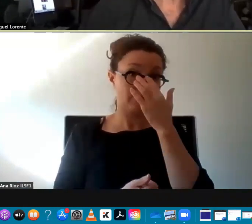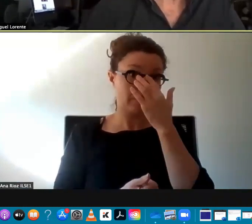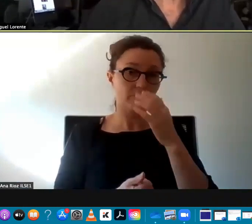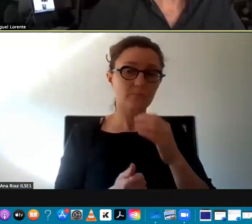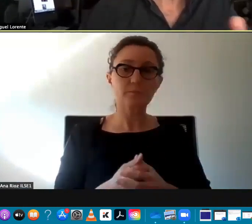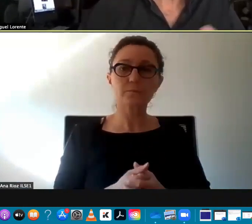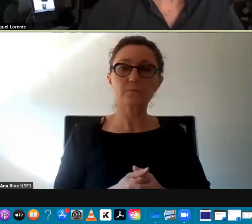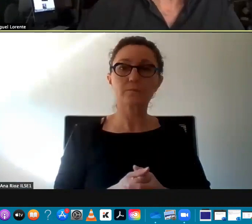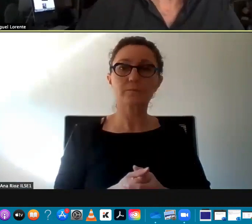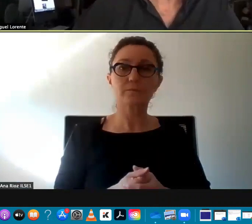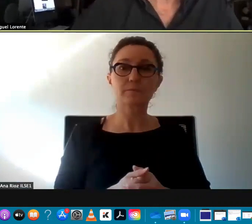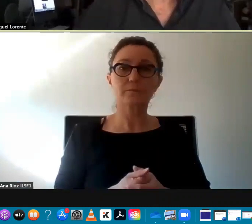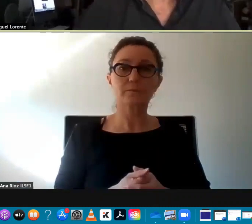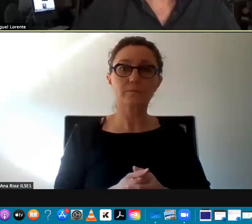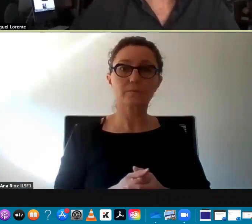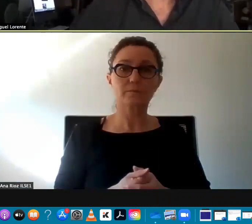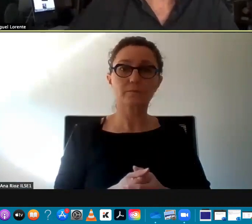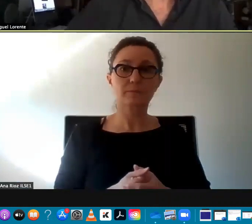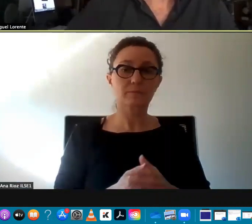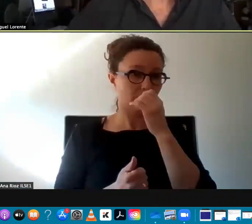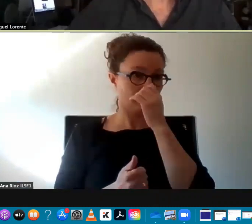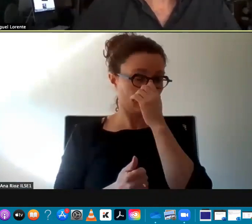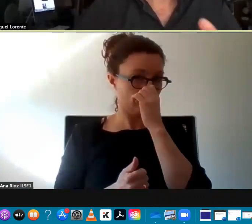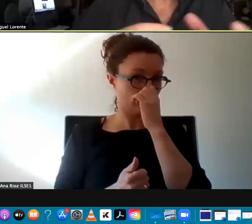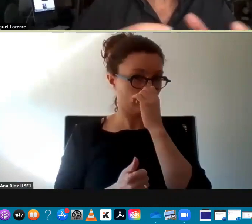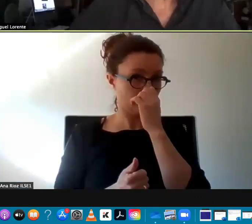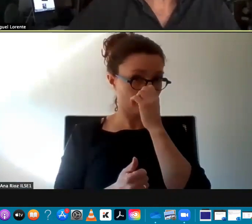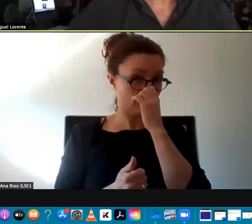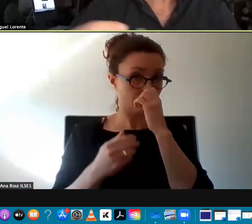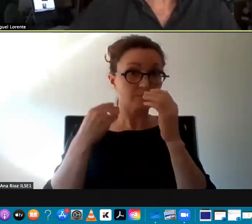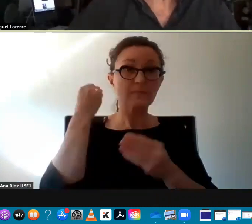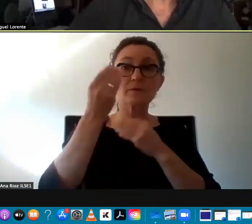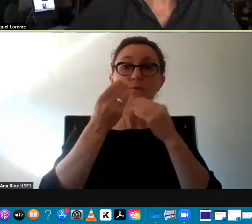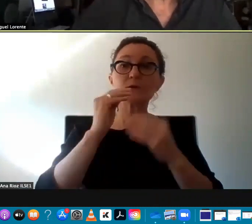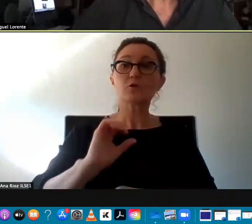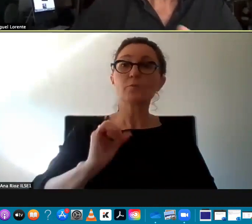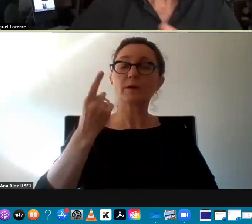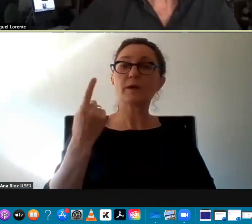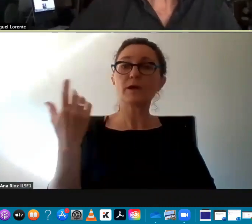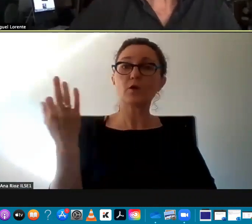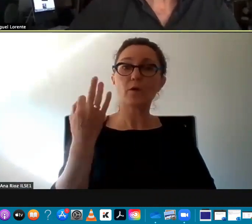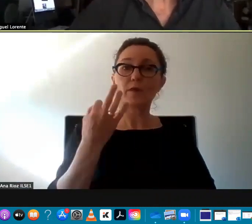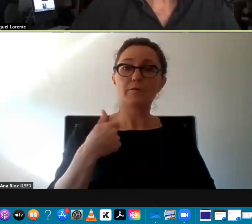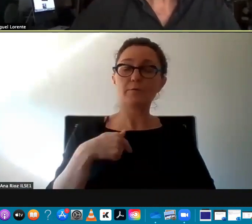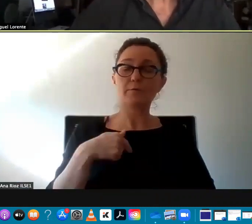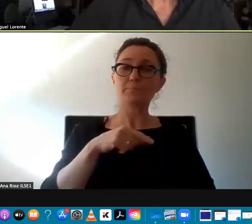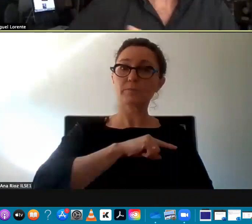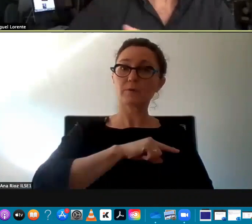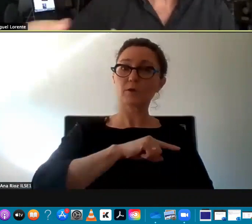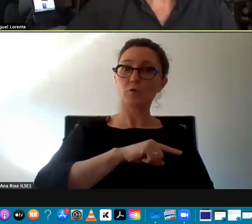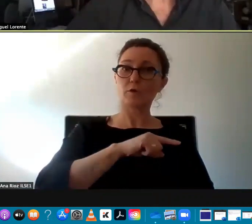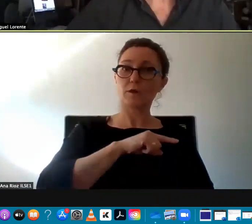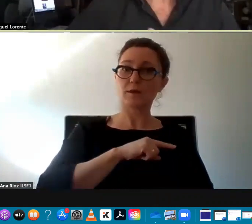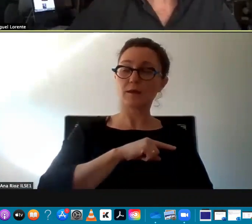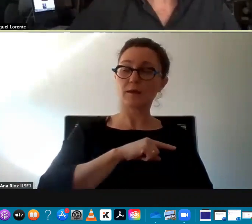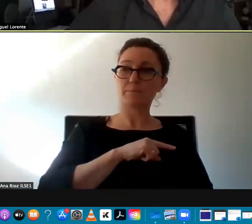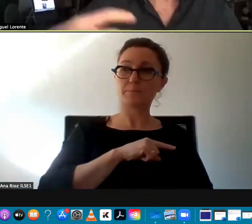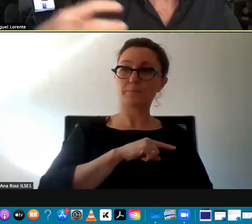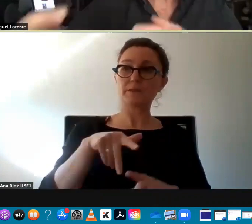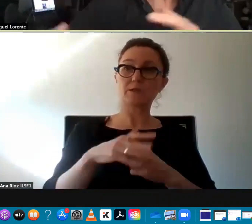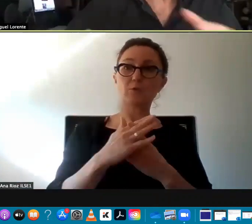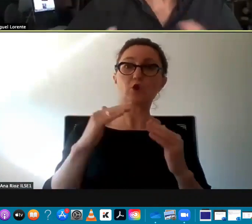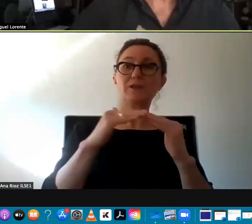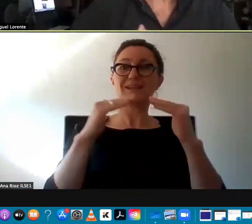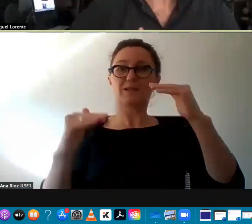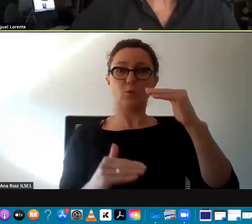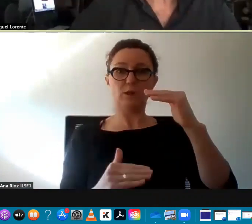conciencia del significado de una realidad que viene caracterizada por la desigualdad, la discriminación, la violencia, no como una